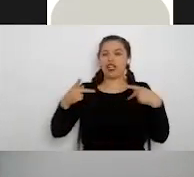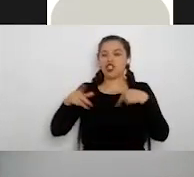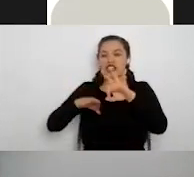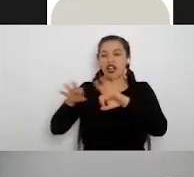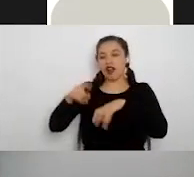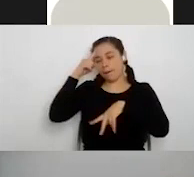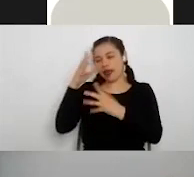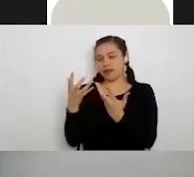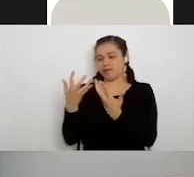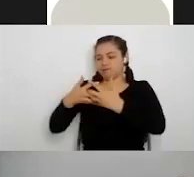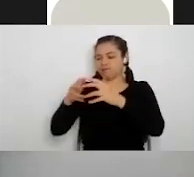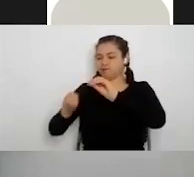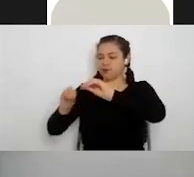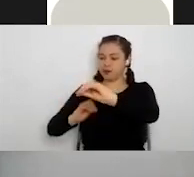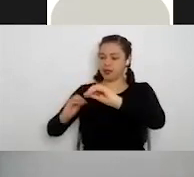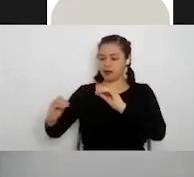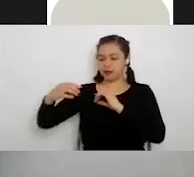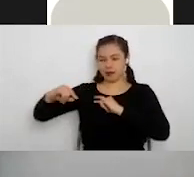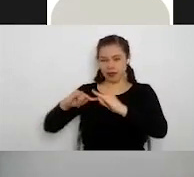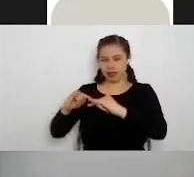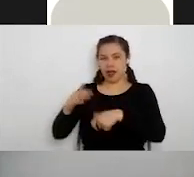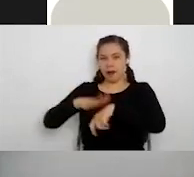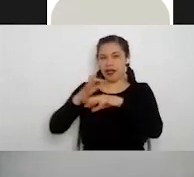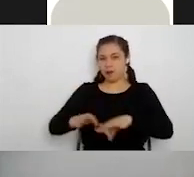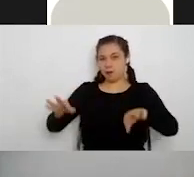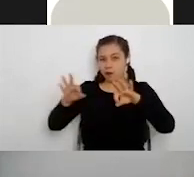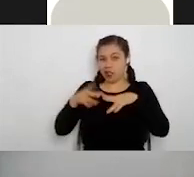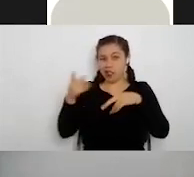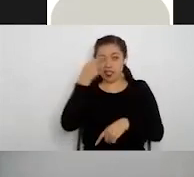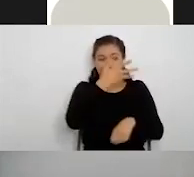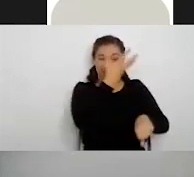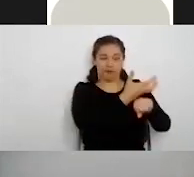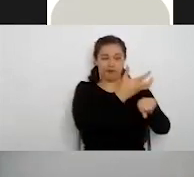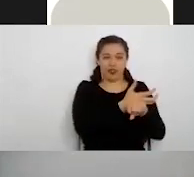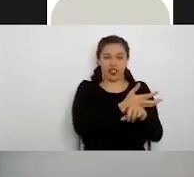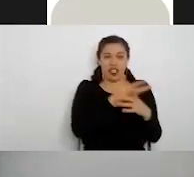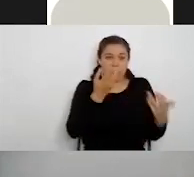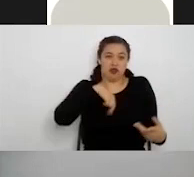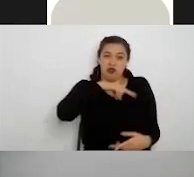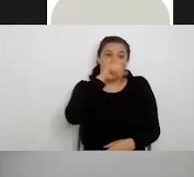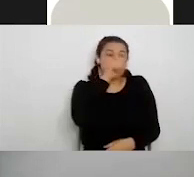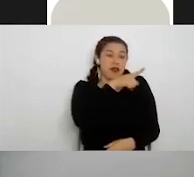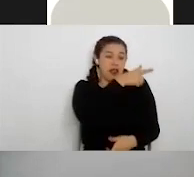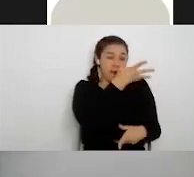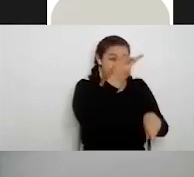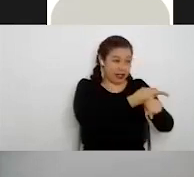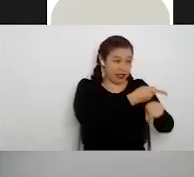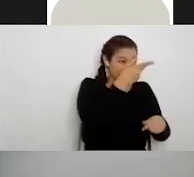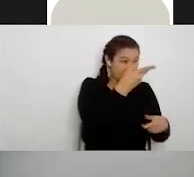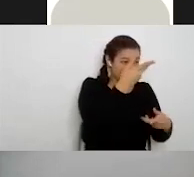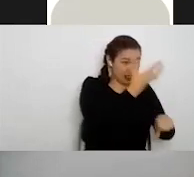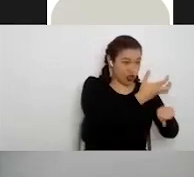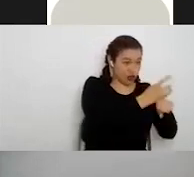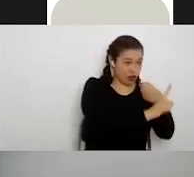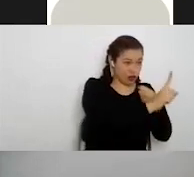eso es de mucha relevancia siempre hablar de Estados Unidos. Casi estamos ligados al destino de Estados Unidos. Es importante